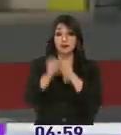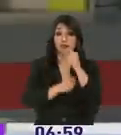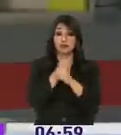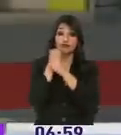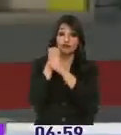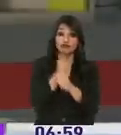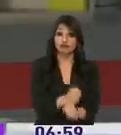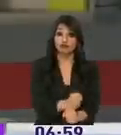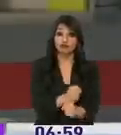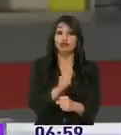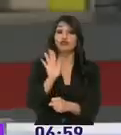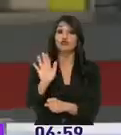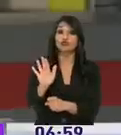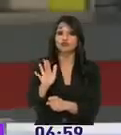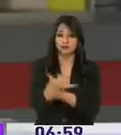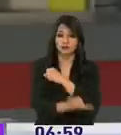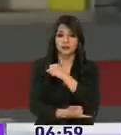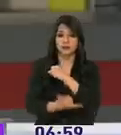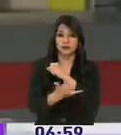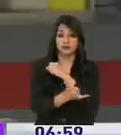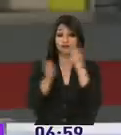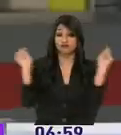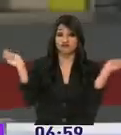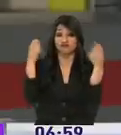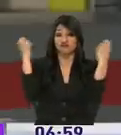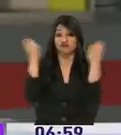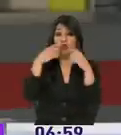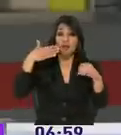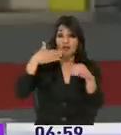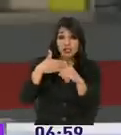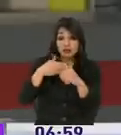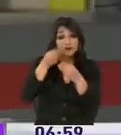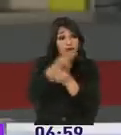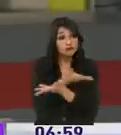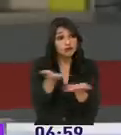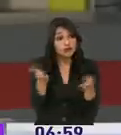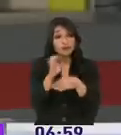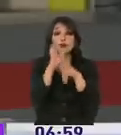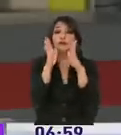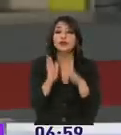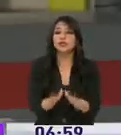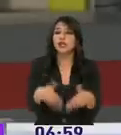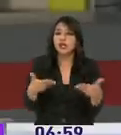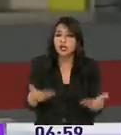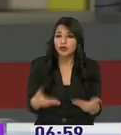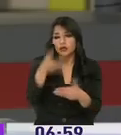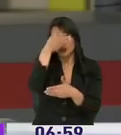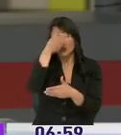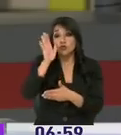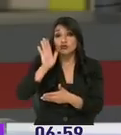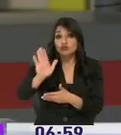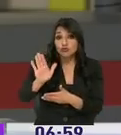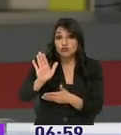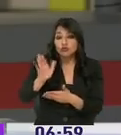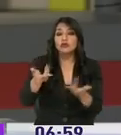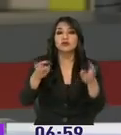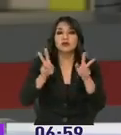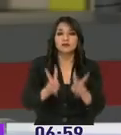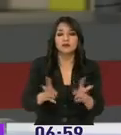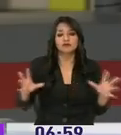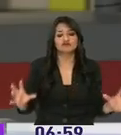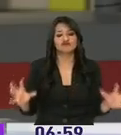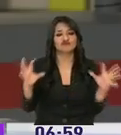fundación de la República Popular China. Los festejos tienen el propósito de dar a conocer a los ecuatorianos la cultura oriental y tener lazos